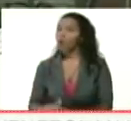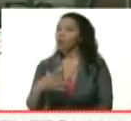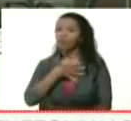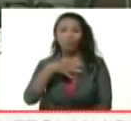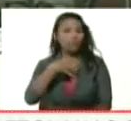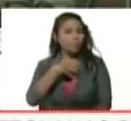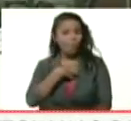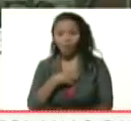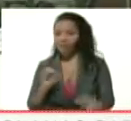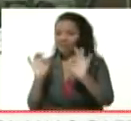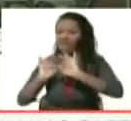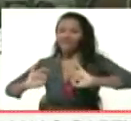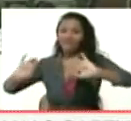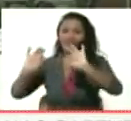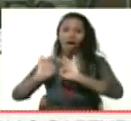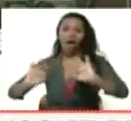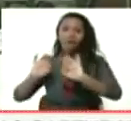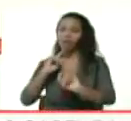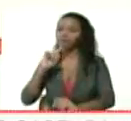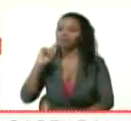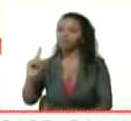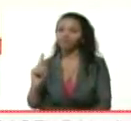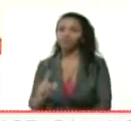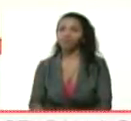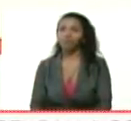nadie decir,